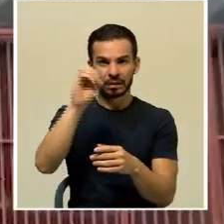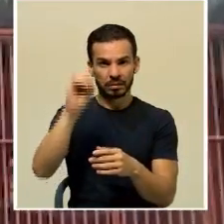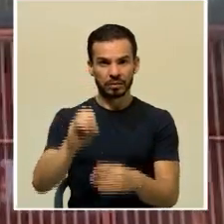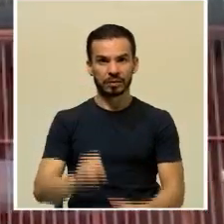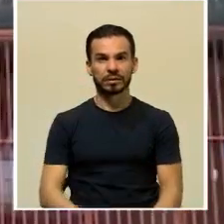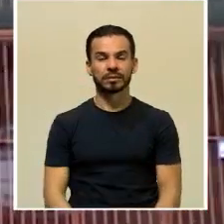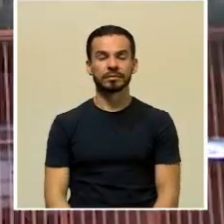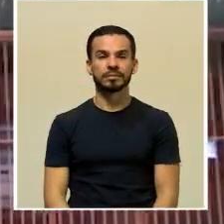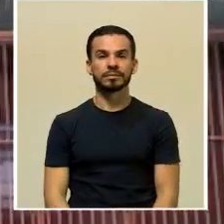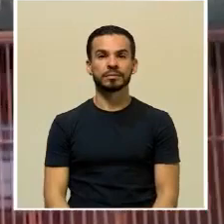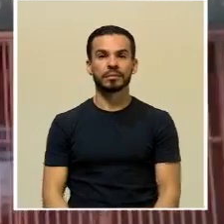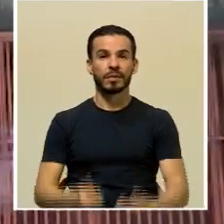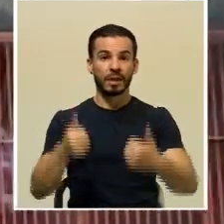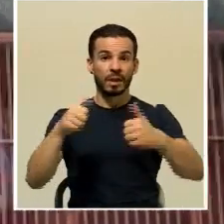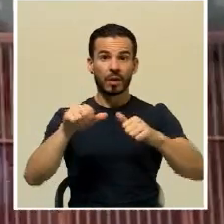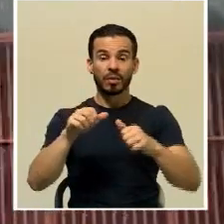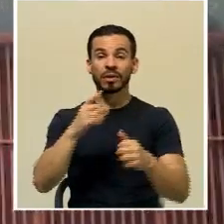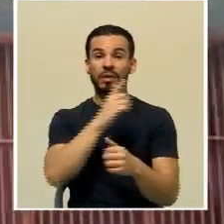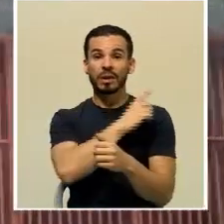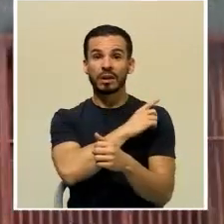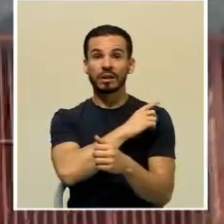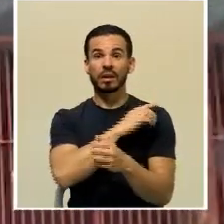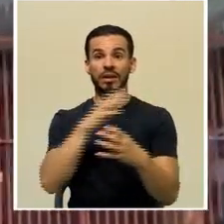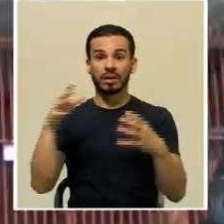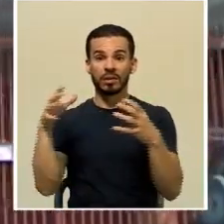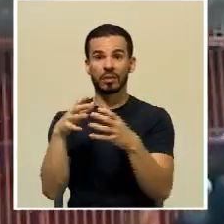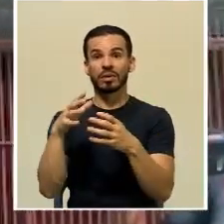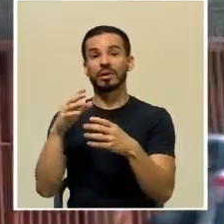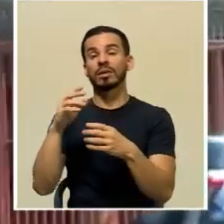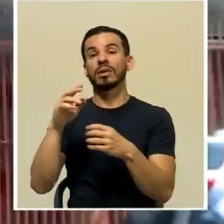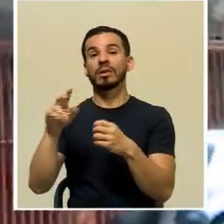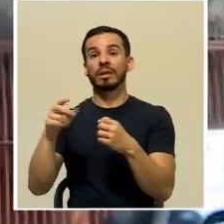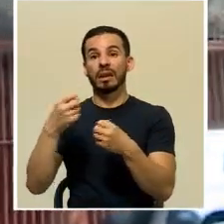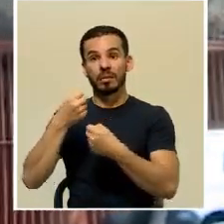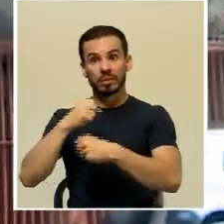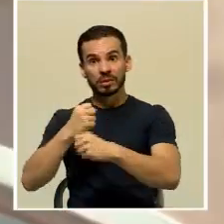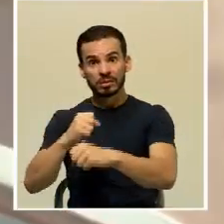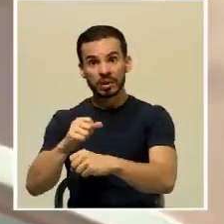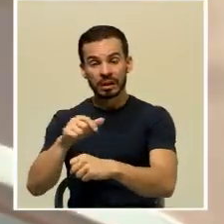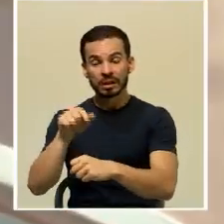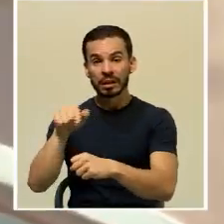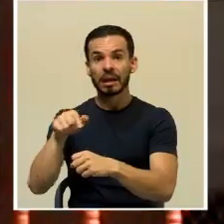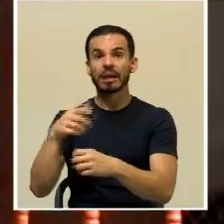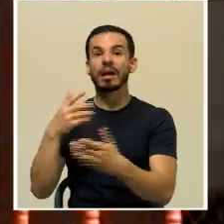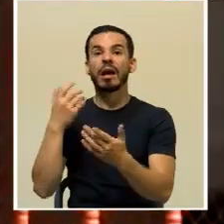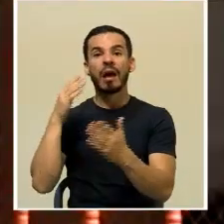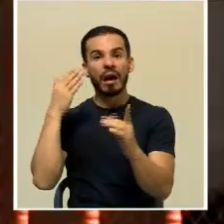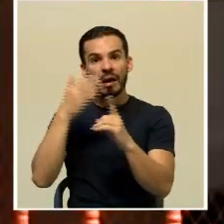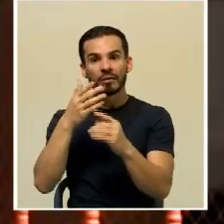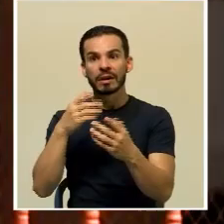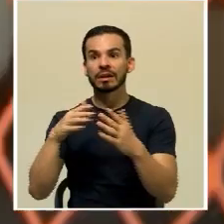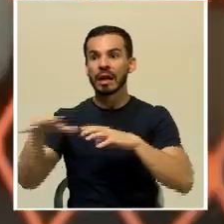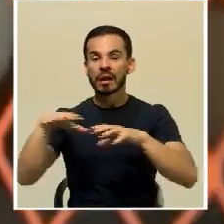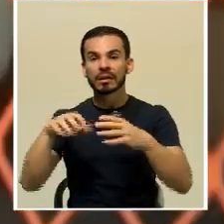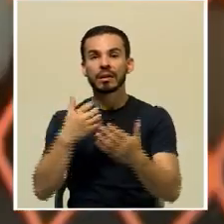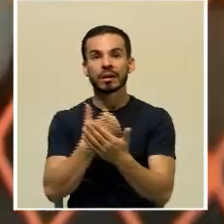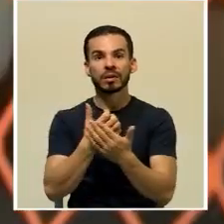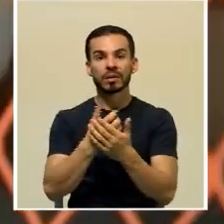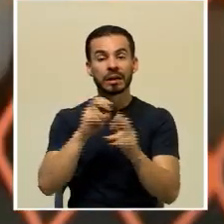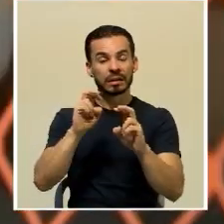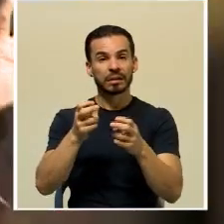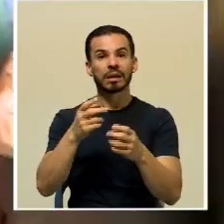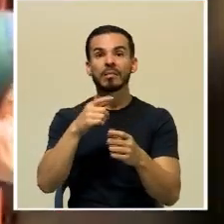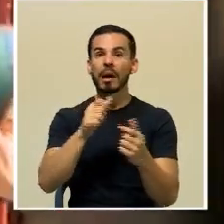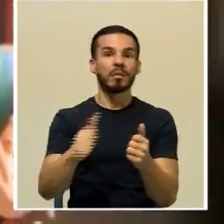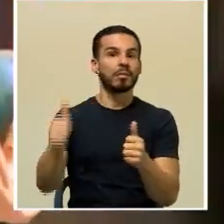70%. De acuerdo con la directora de la Unión Nacional de Gobiernos Locales, la reducción afecta la dinamización de la economía local en un tema que